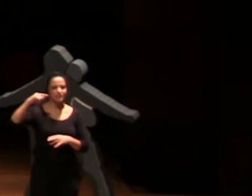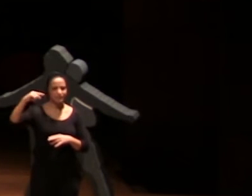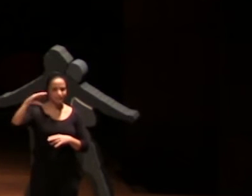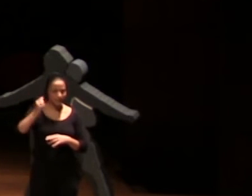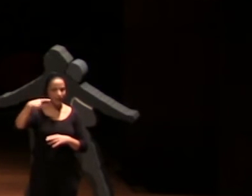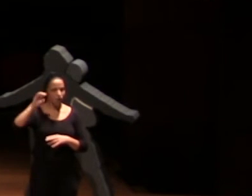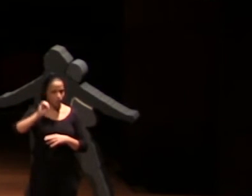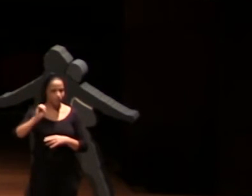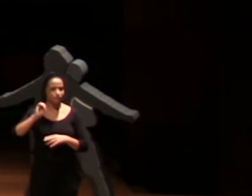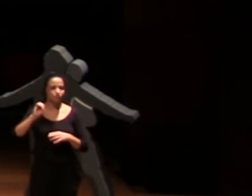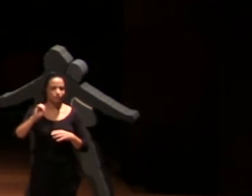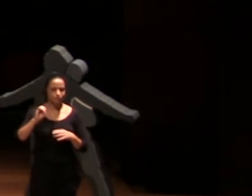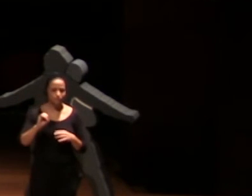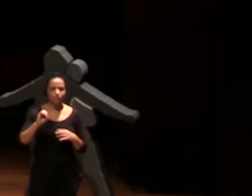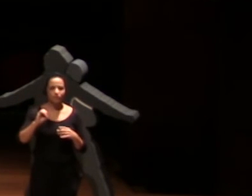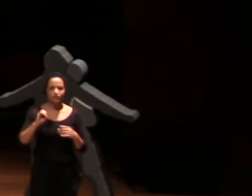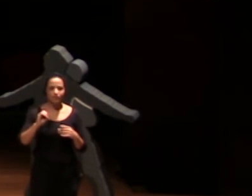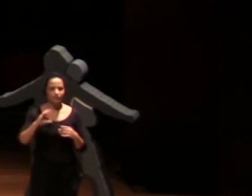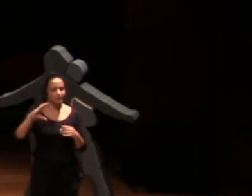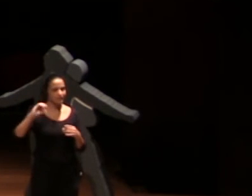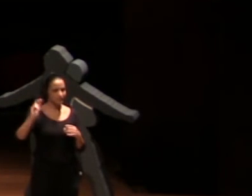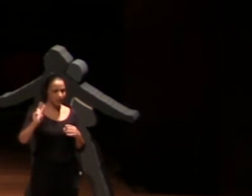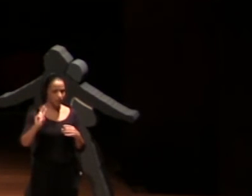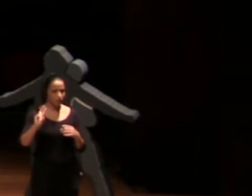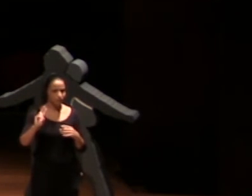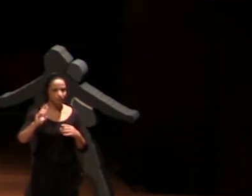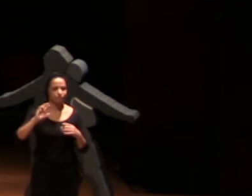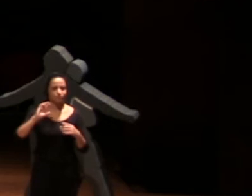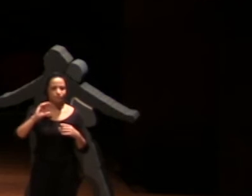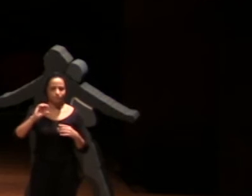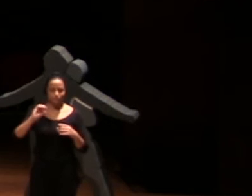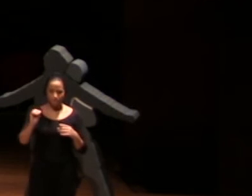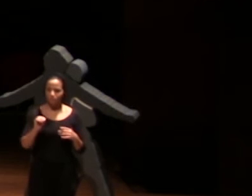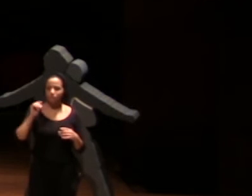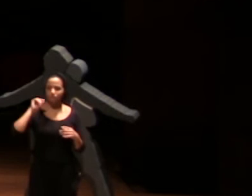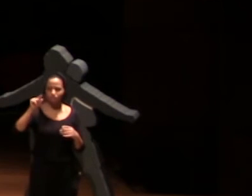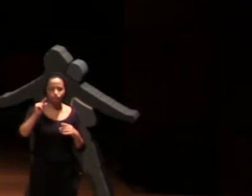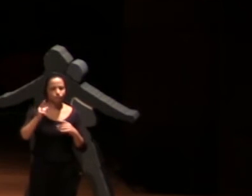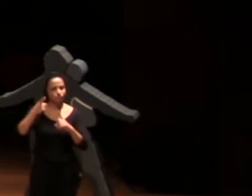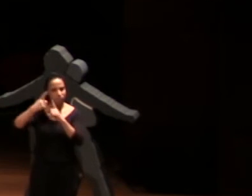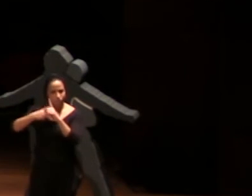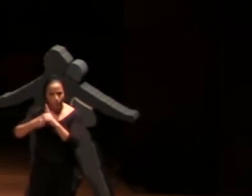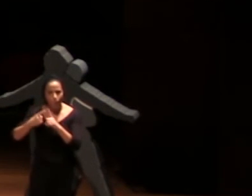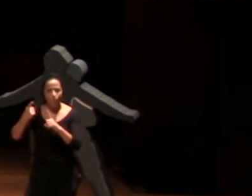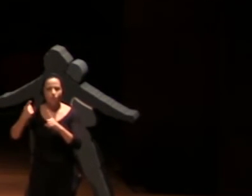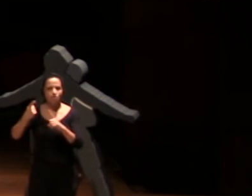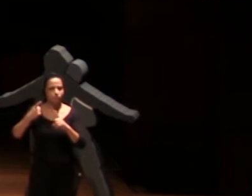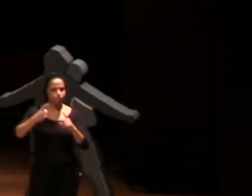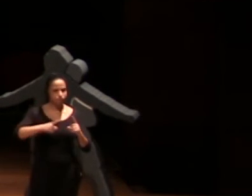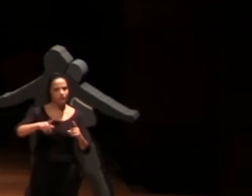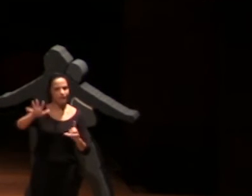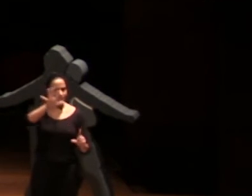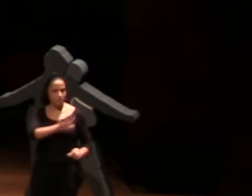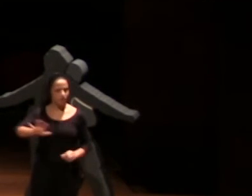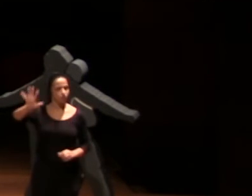un movimiento de una ciber o una red nacional como es BiblioPro, que lo está haciendo a nivel nacional. Y concretamente